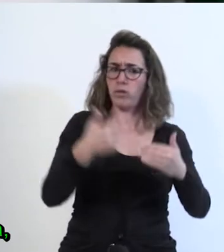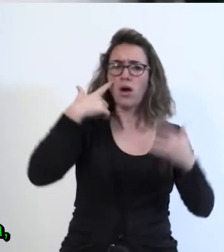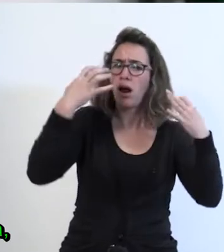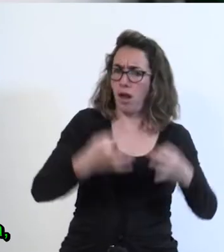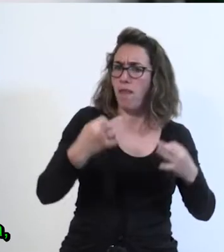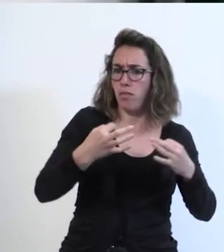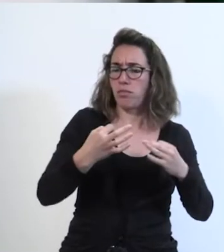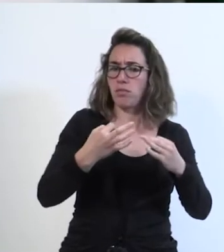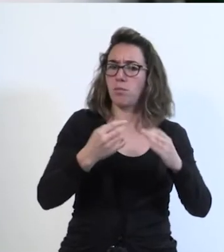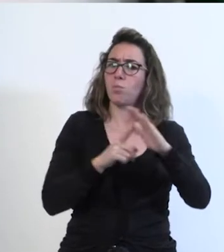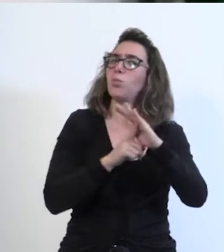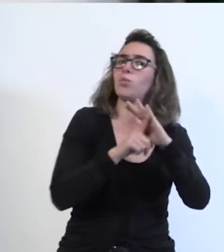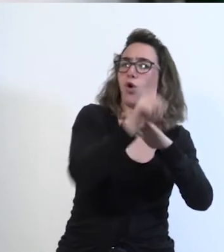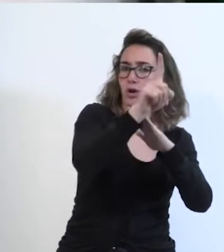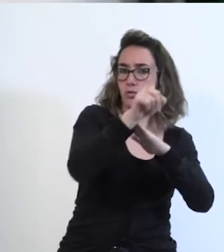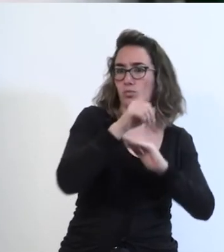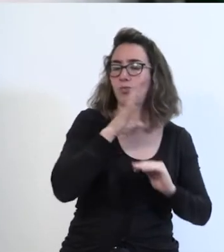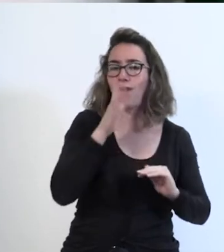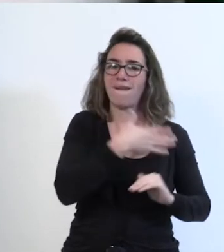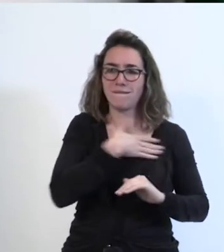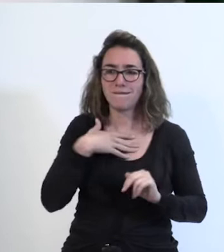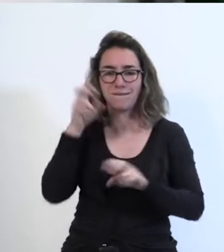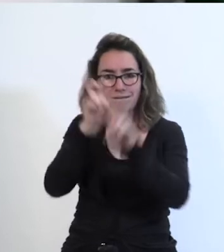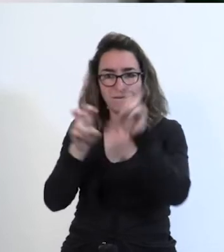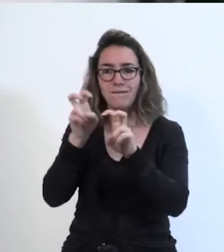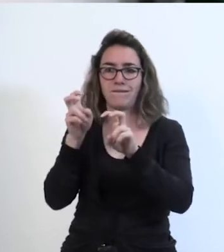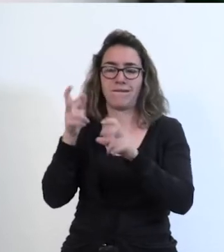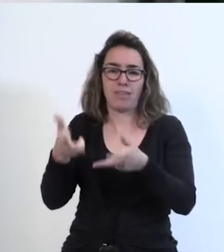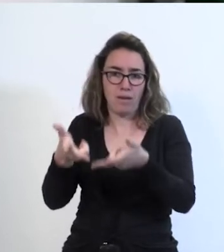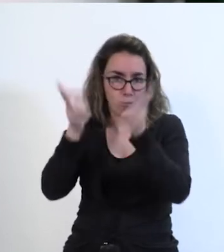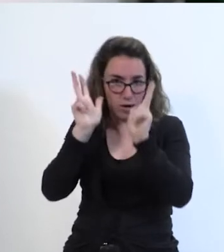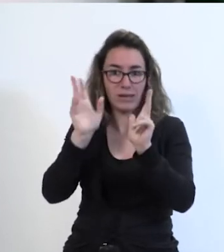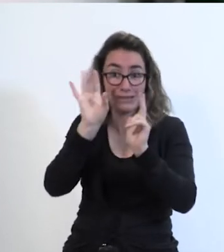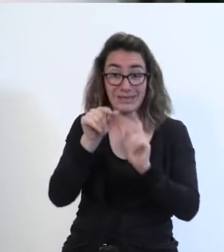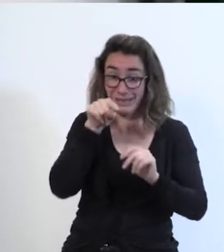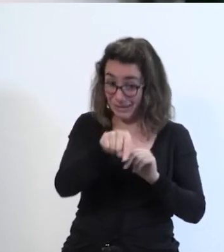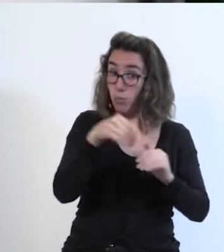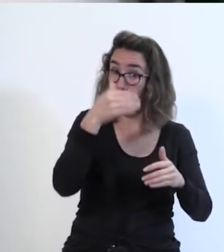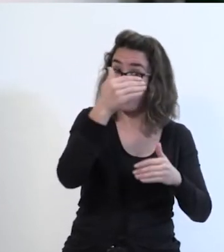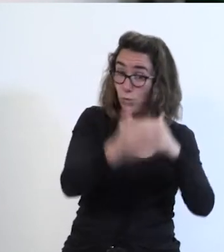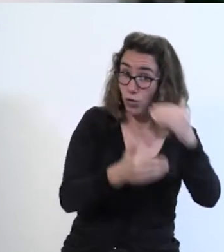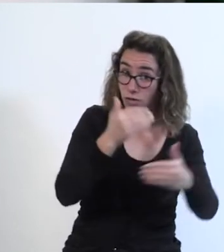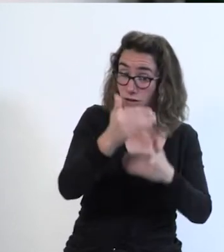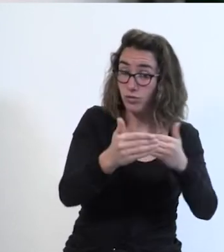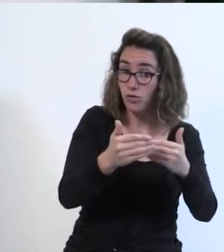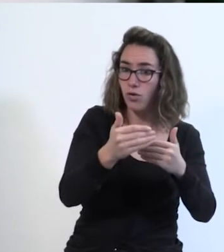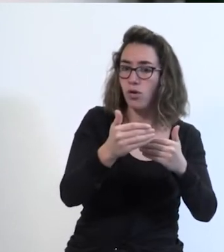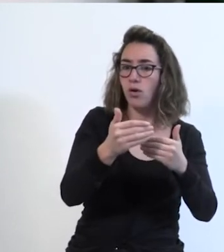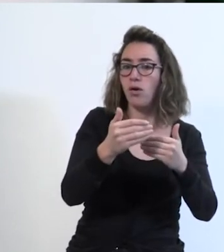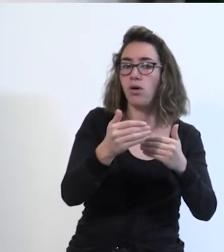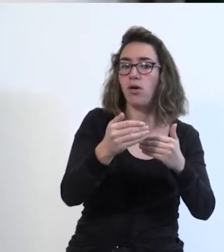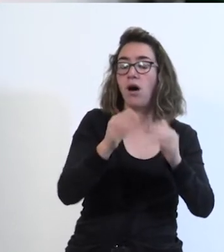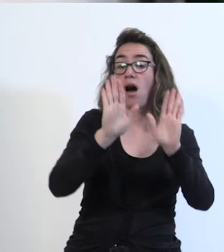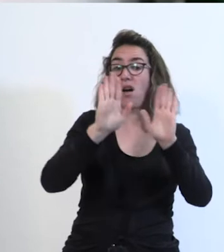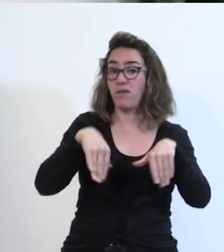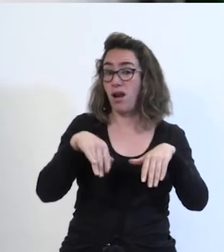era progresista porque buscaba democracia y garantía ciudadana, allí, en ese mismo proceso,